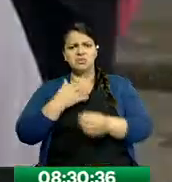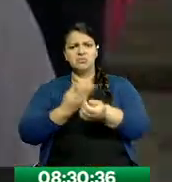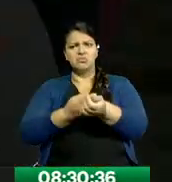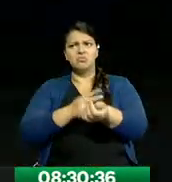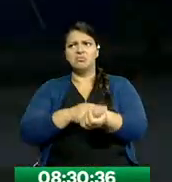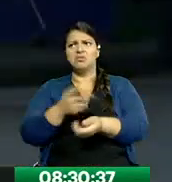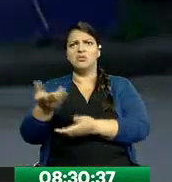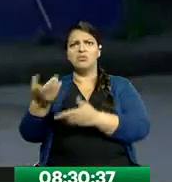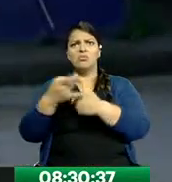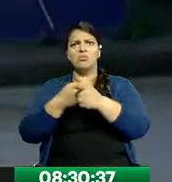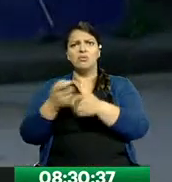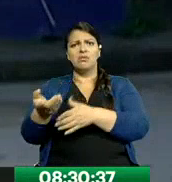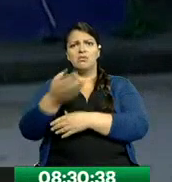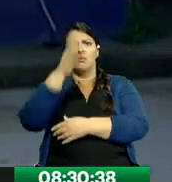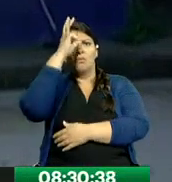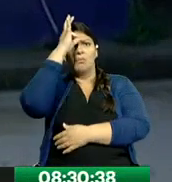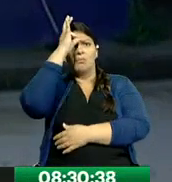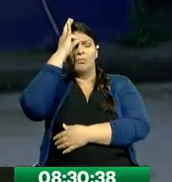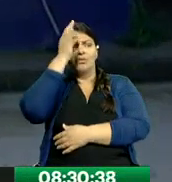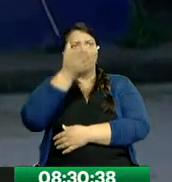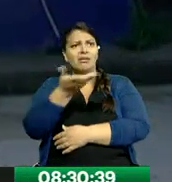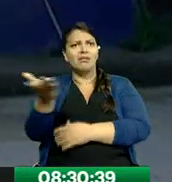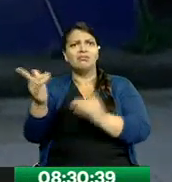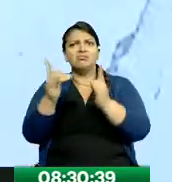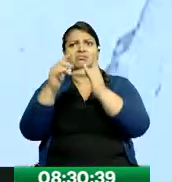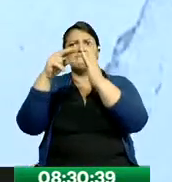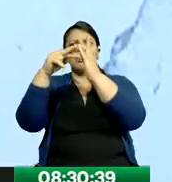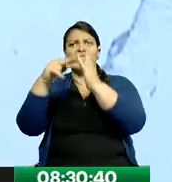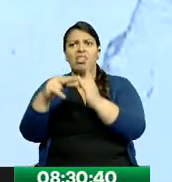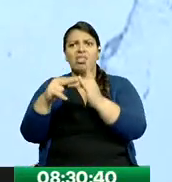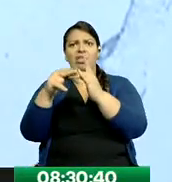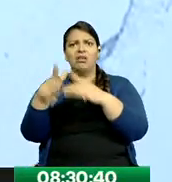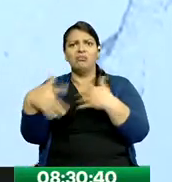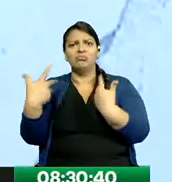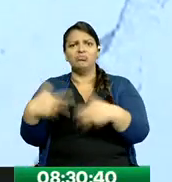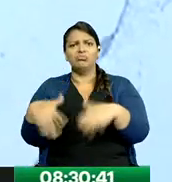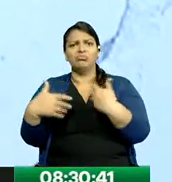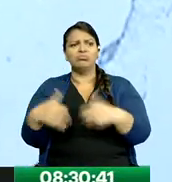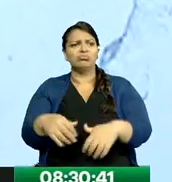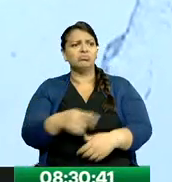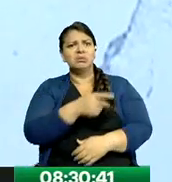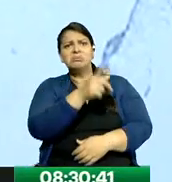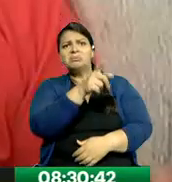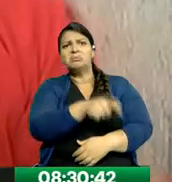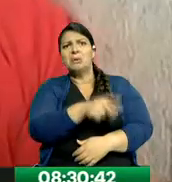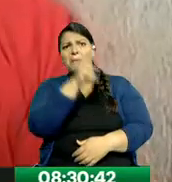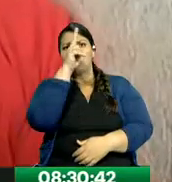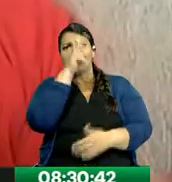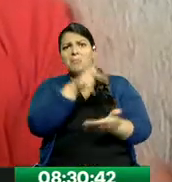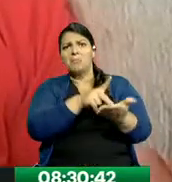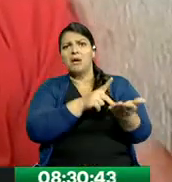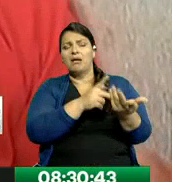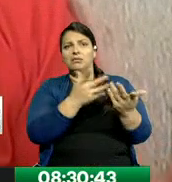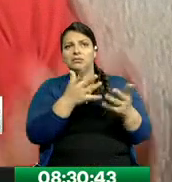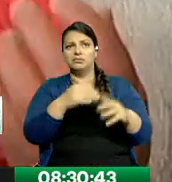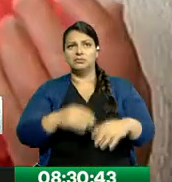la vida y la muerte. Durante la protesta no hubo ningún pronunciamiento de los gendarmes, aunque por acá. Queremos ayuda, porque no